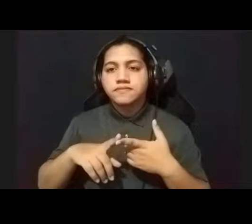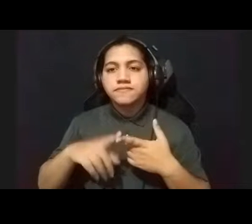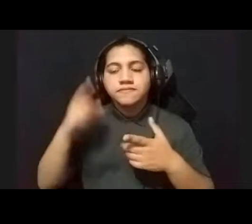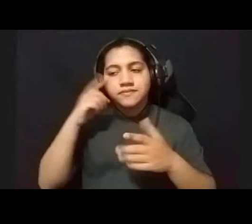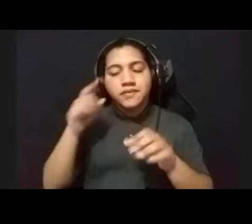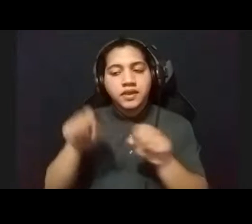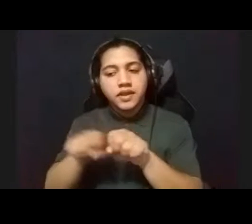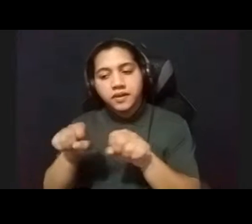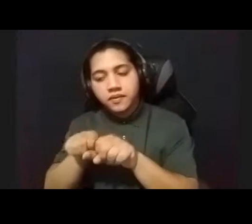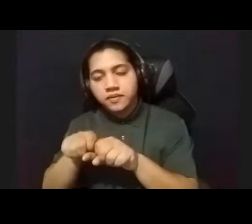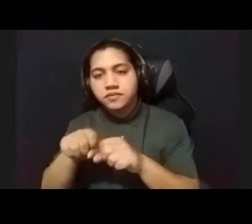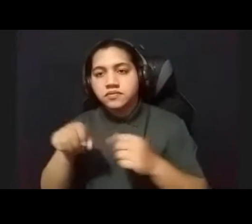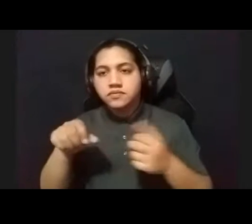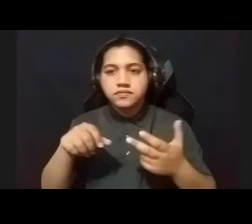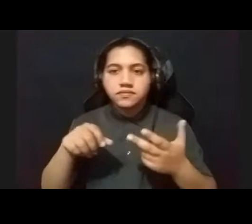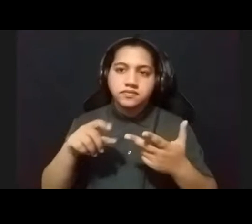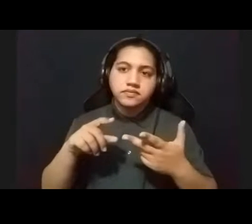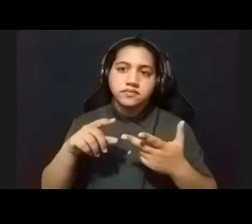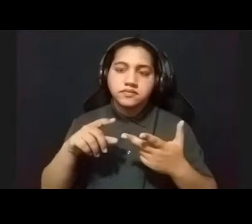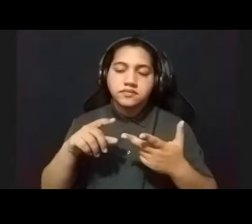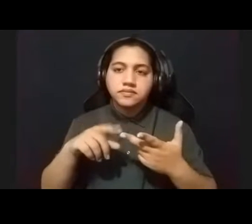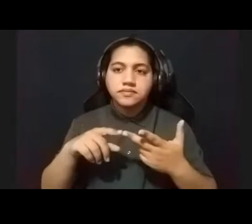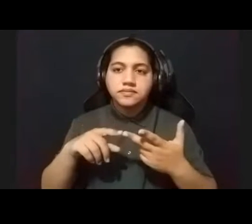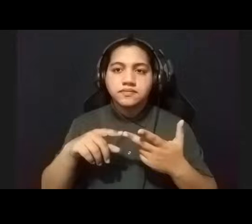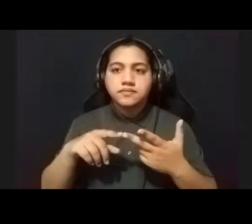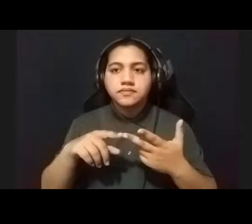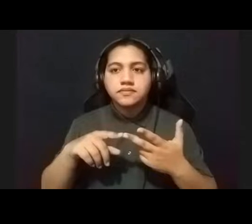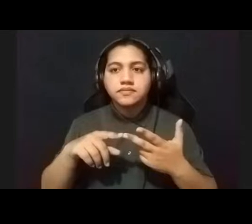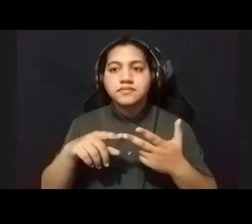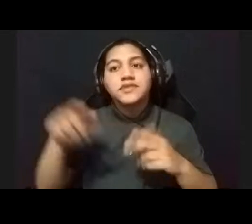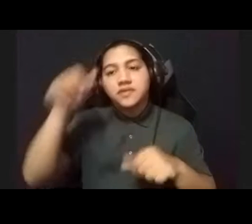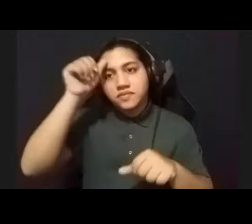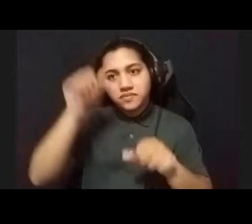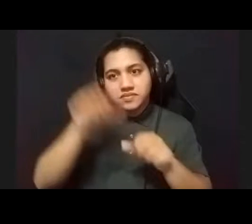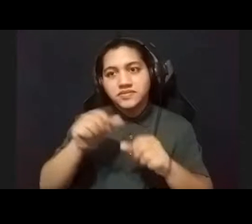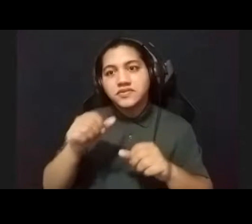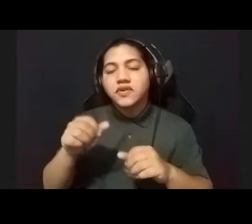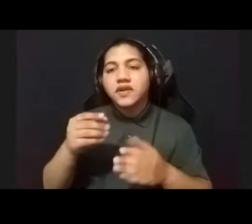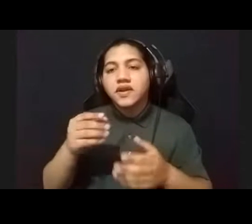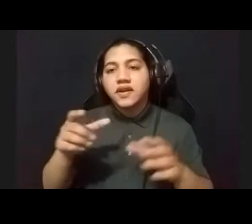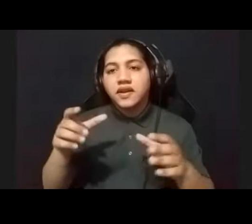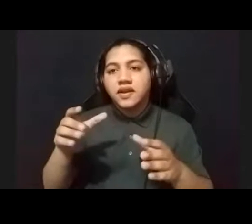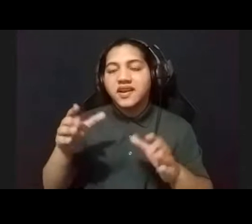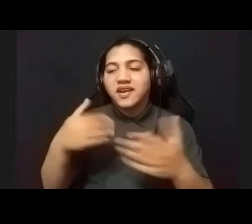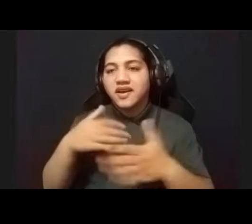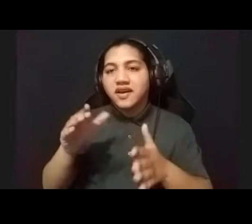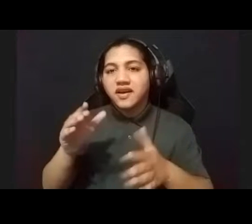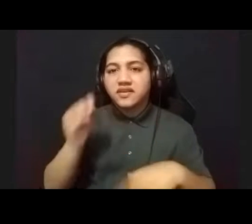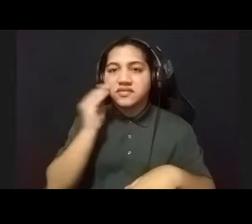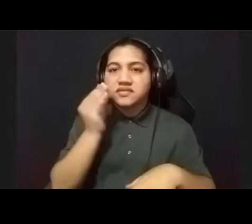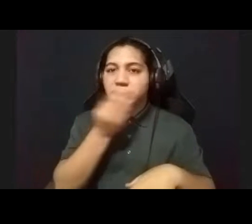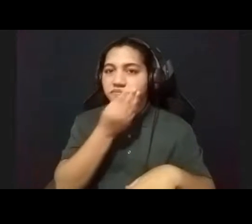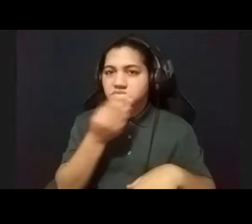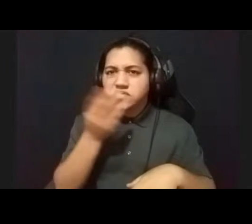zapatos, después se acuerda que puede comprar una caja de polvo. ¿Por qué la caja de polvo aparece en todas